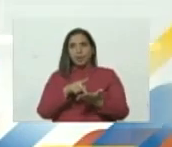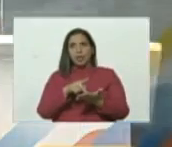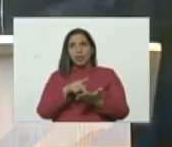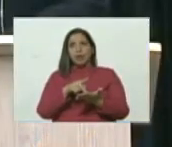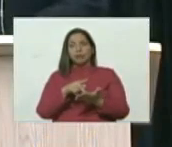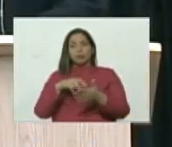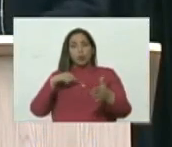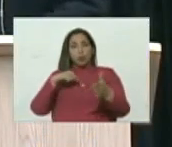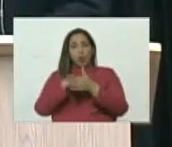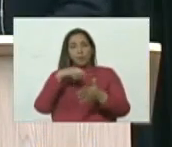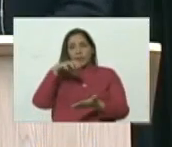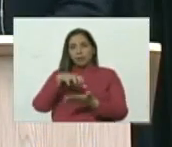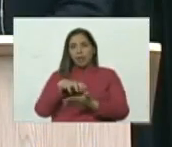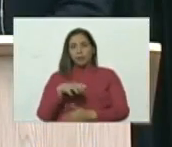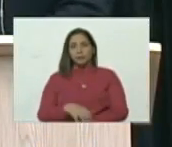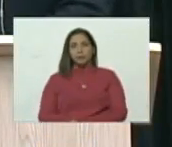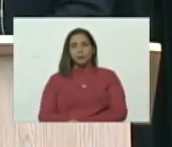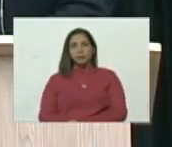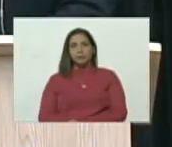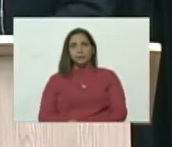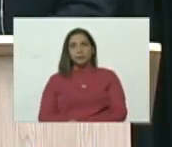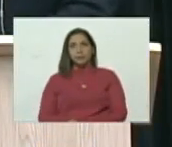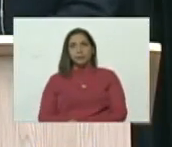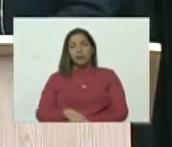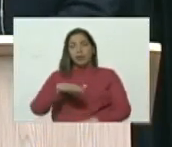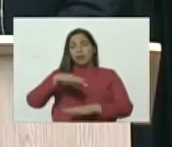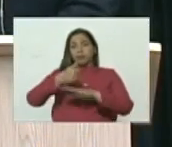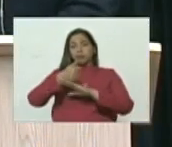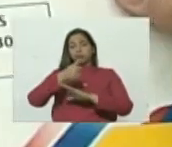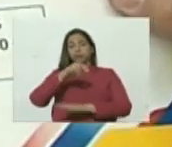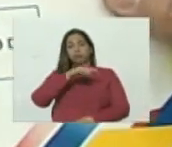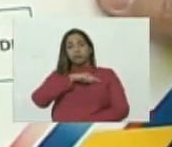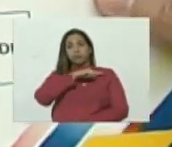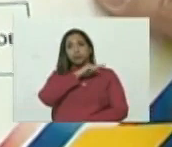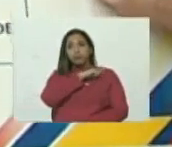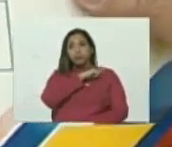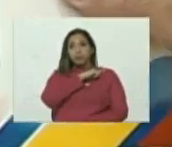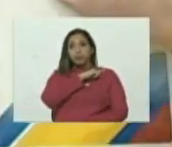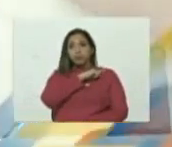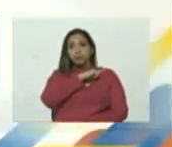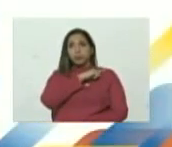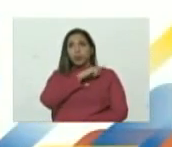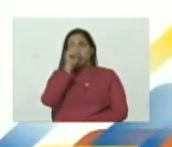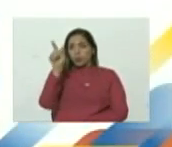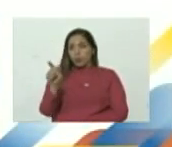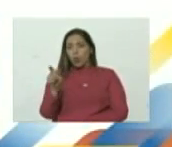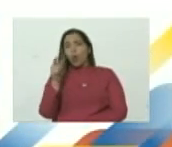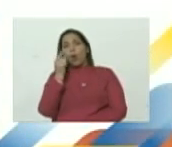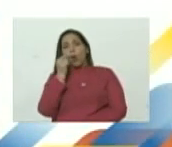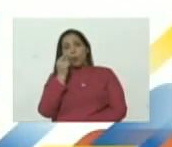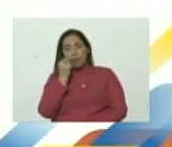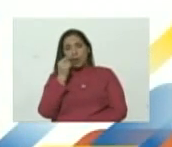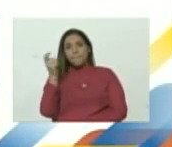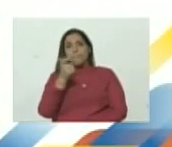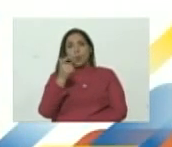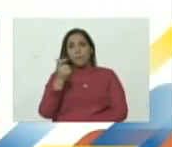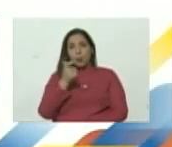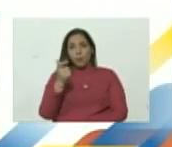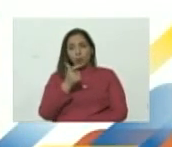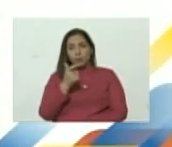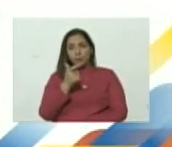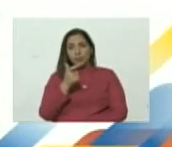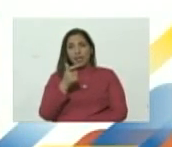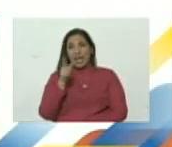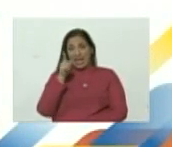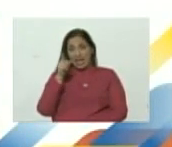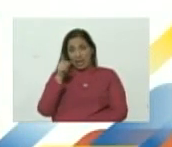Estado, al teniente coronel Ilich Sánchez Farías, que fue uno de los